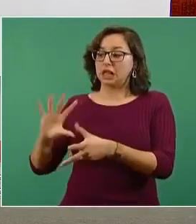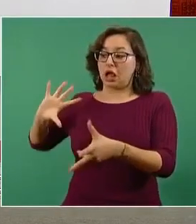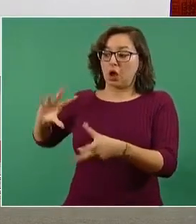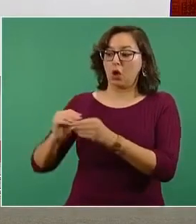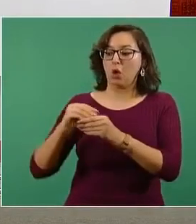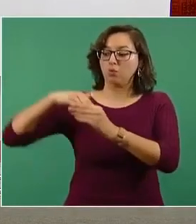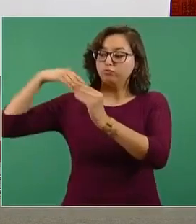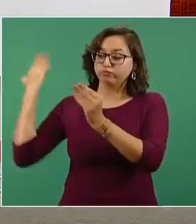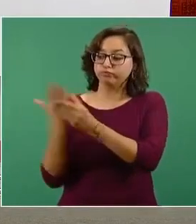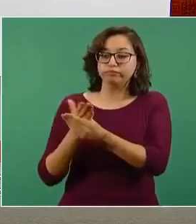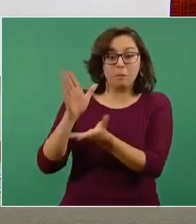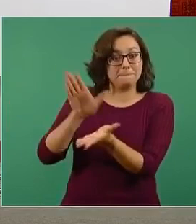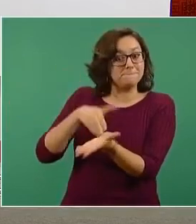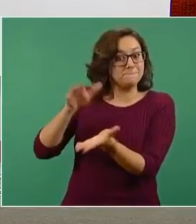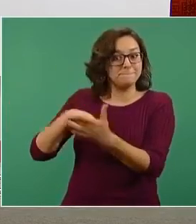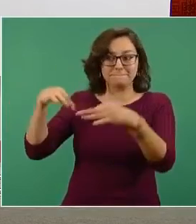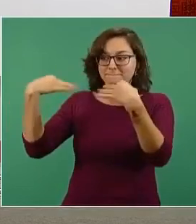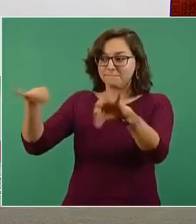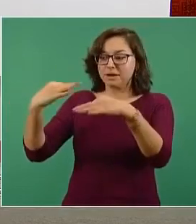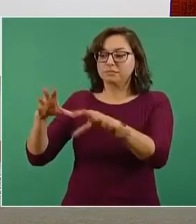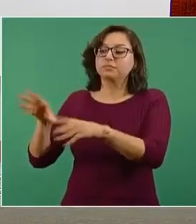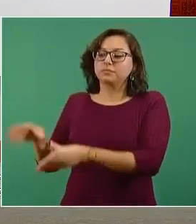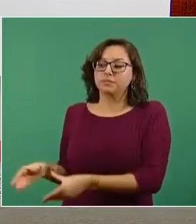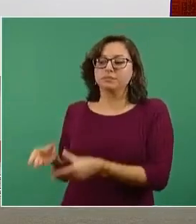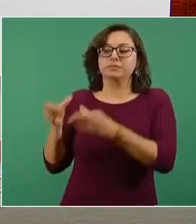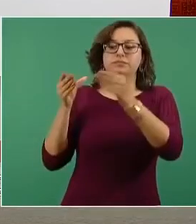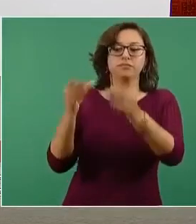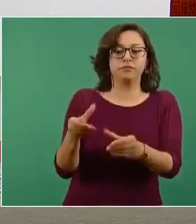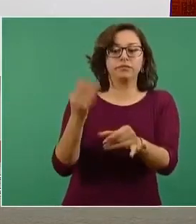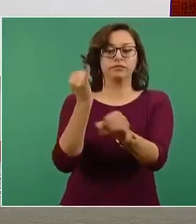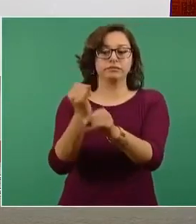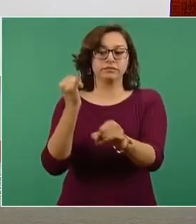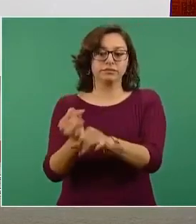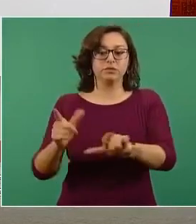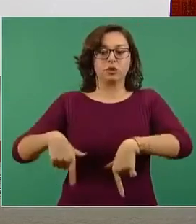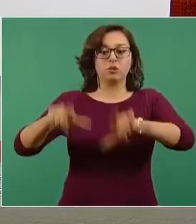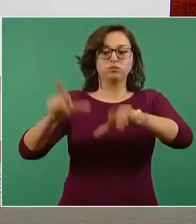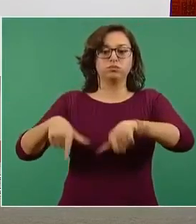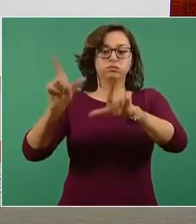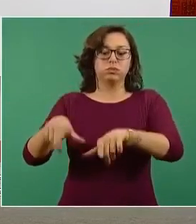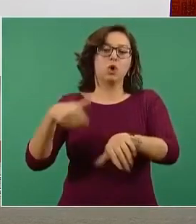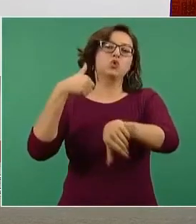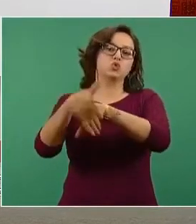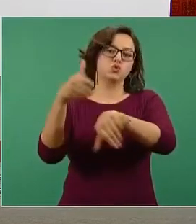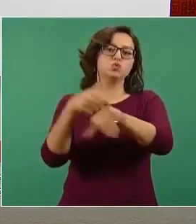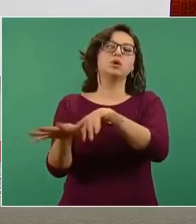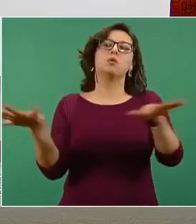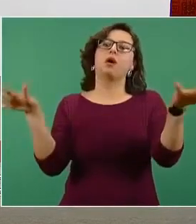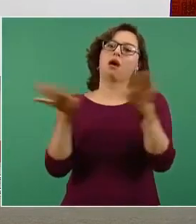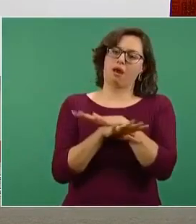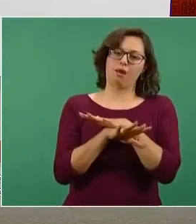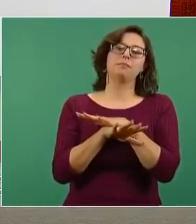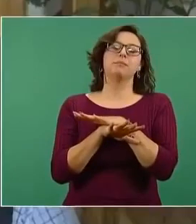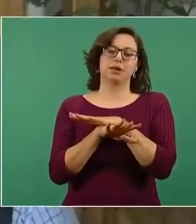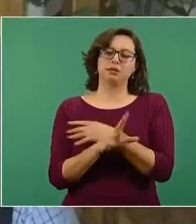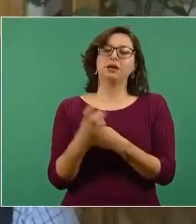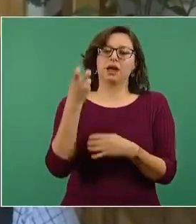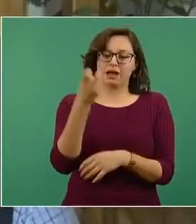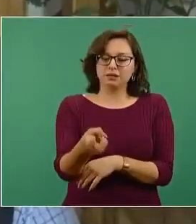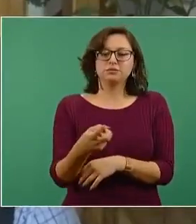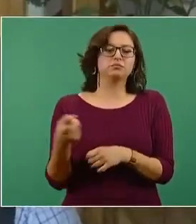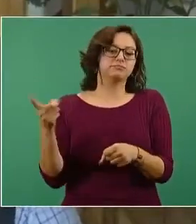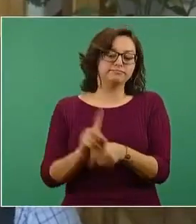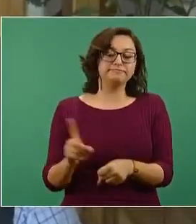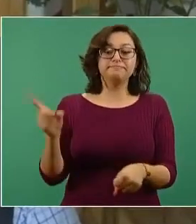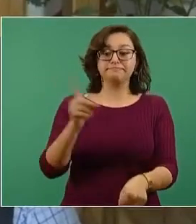al sistema y entonces los números se pueden estar actualizando. Entonces, esto ha sido un proceso y un esfuerzo también diario entre las